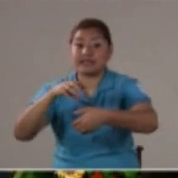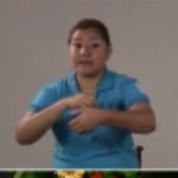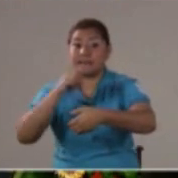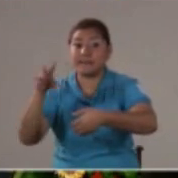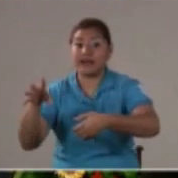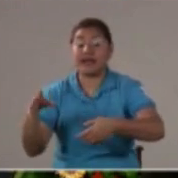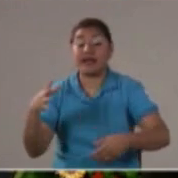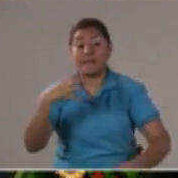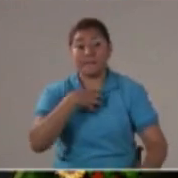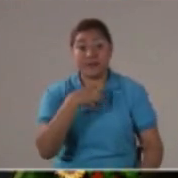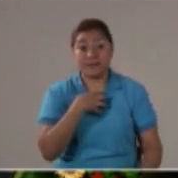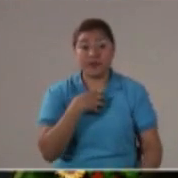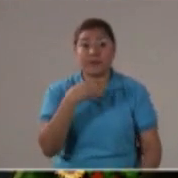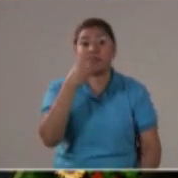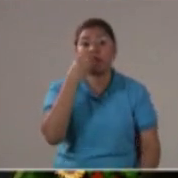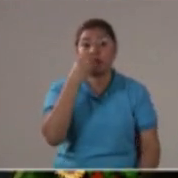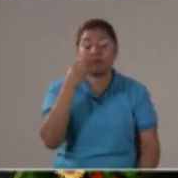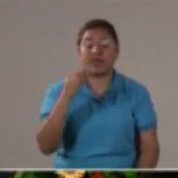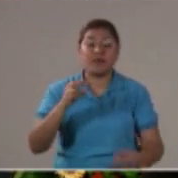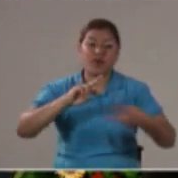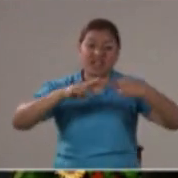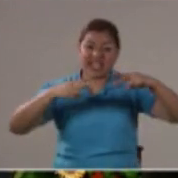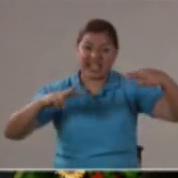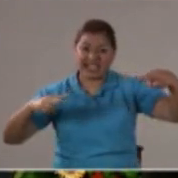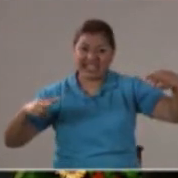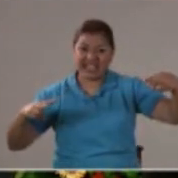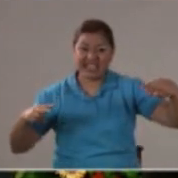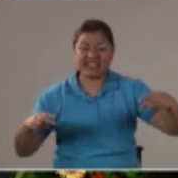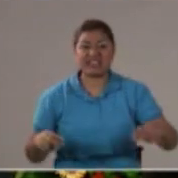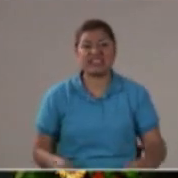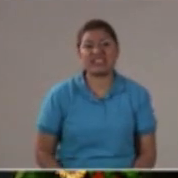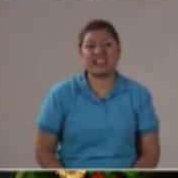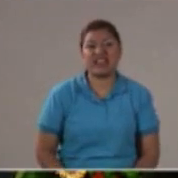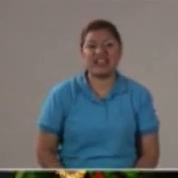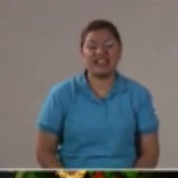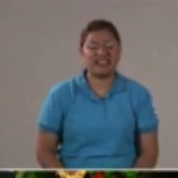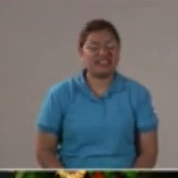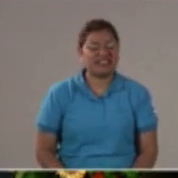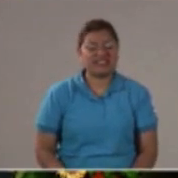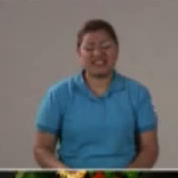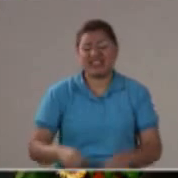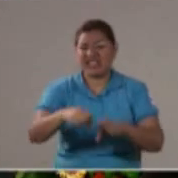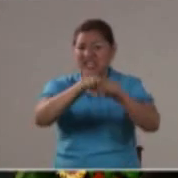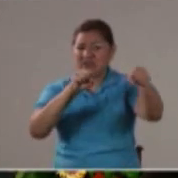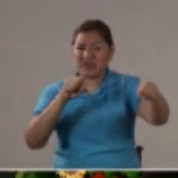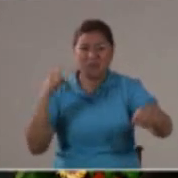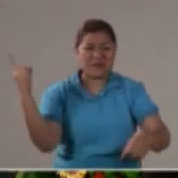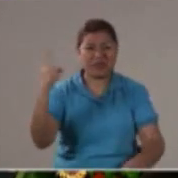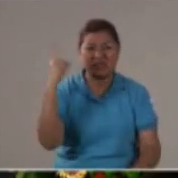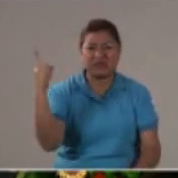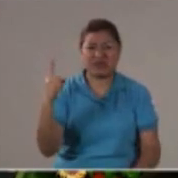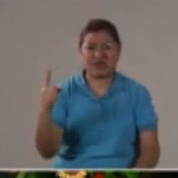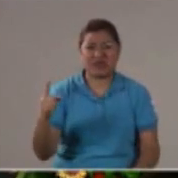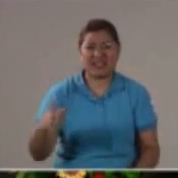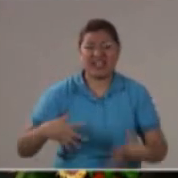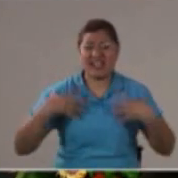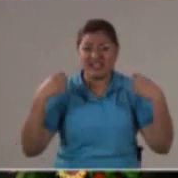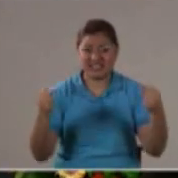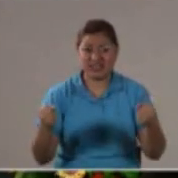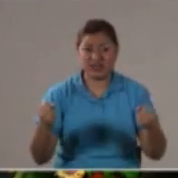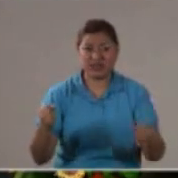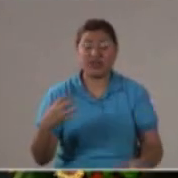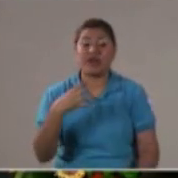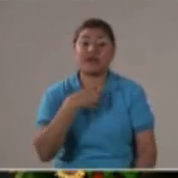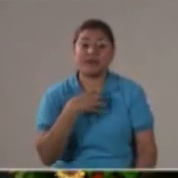porque esa genética y toda la cosa con la ingeniería genética ha hecho pedazos todo, y entonces voy a hacer mi propia comida y mi